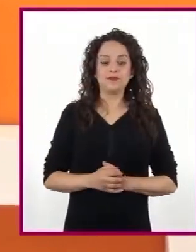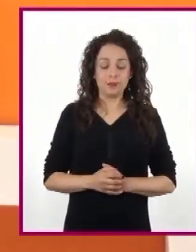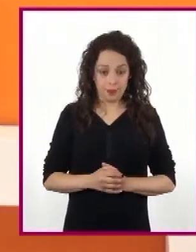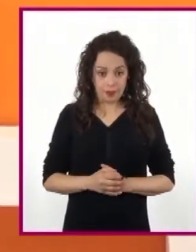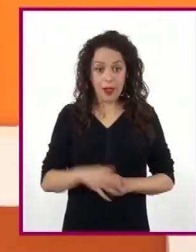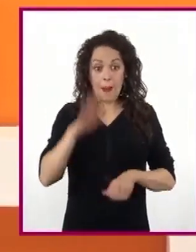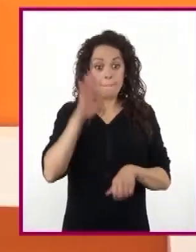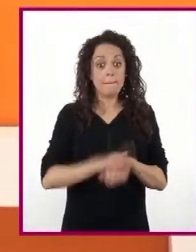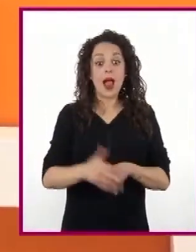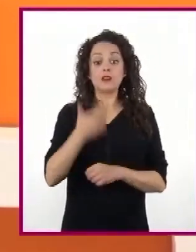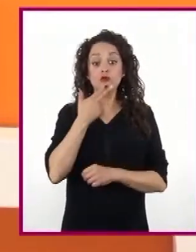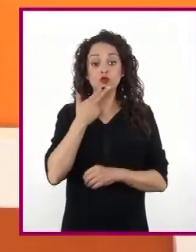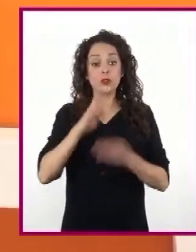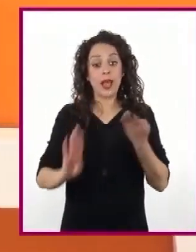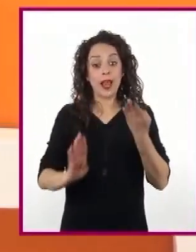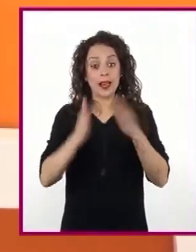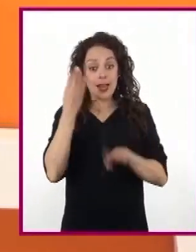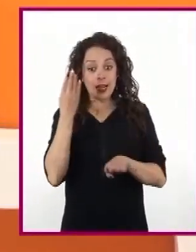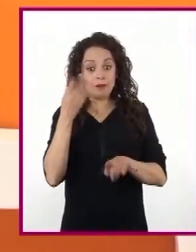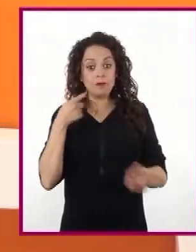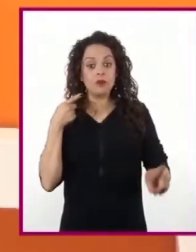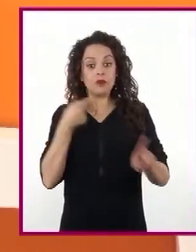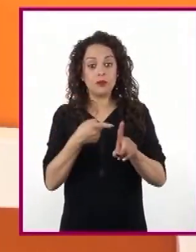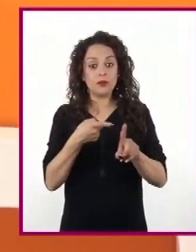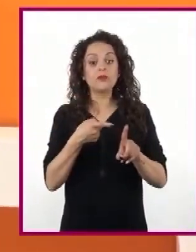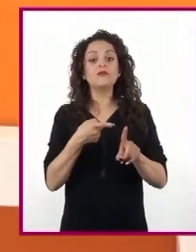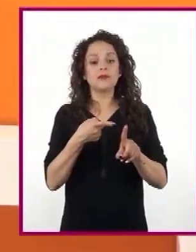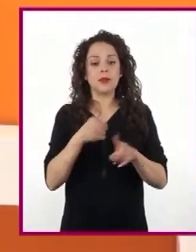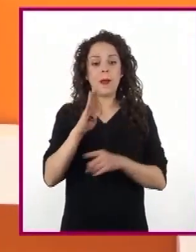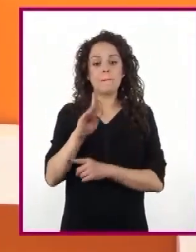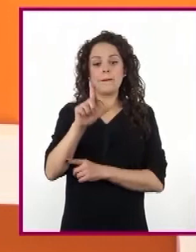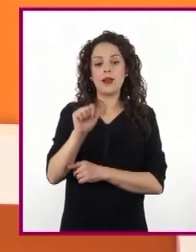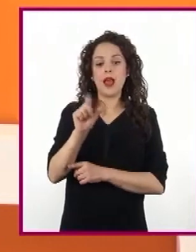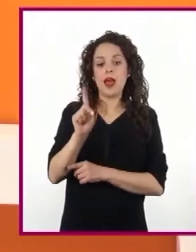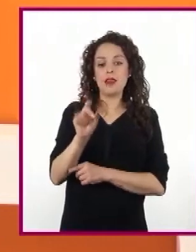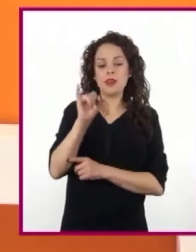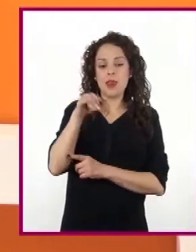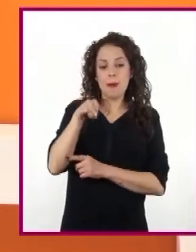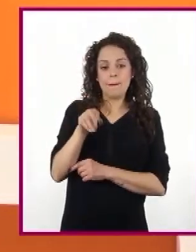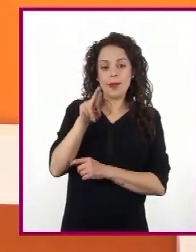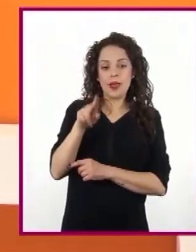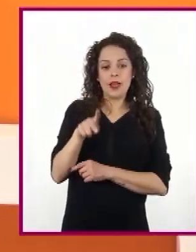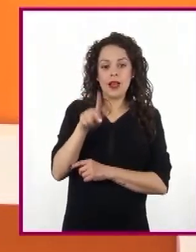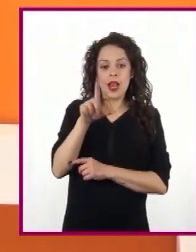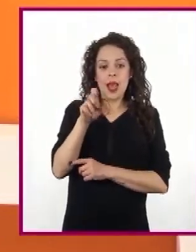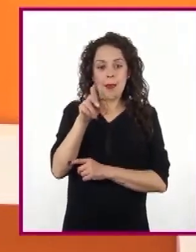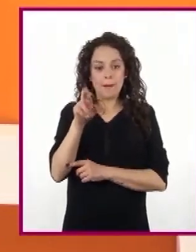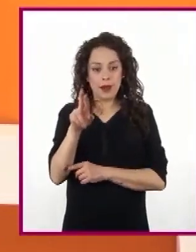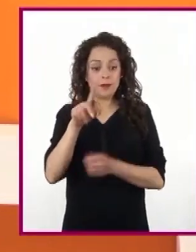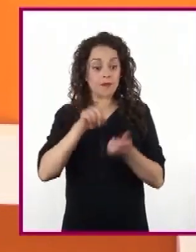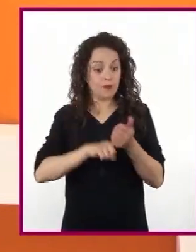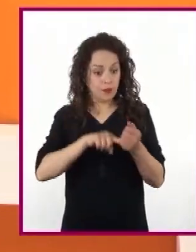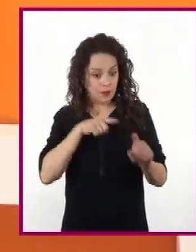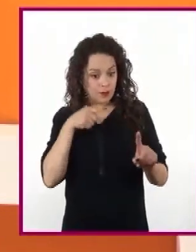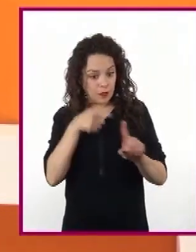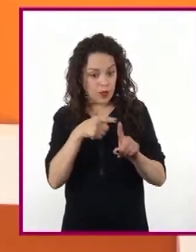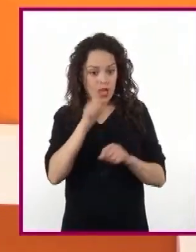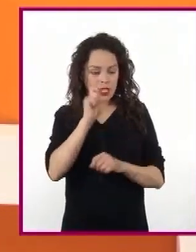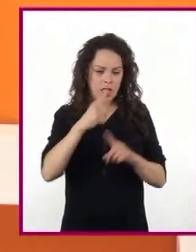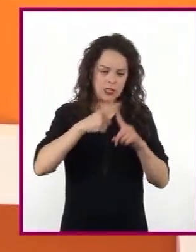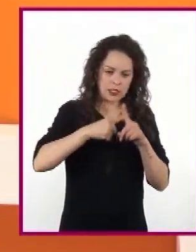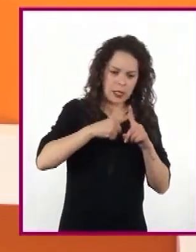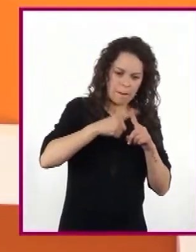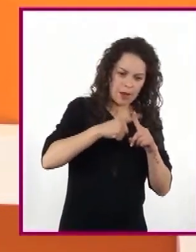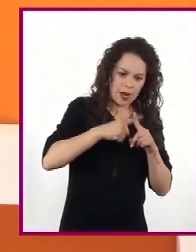más utilizadas en el mundo es la del climatólogo Vladimir Köppen, quien consideró la relación entre temperatura